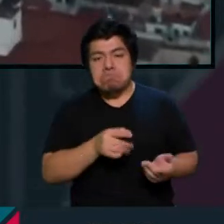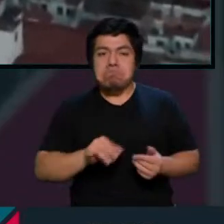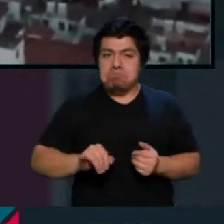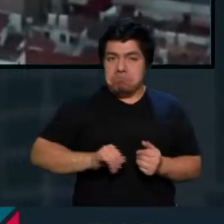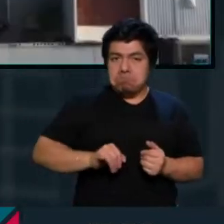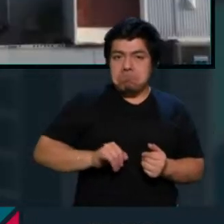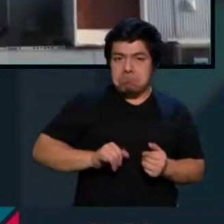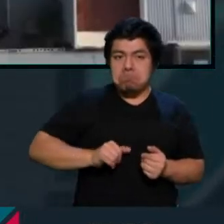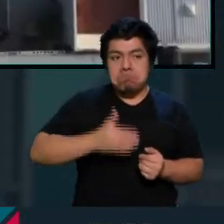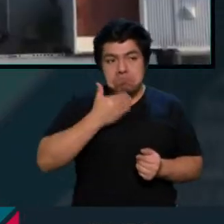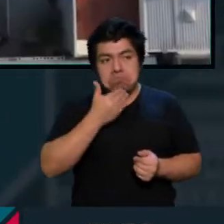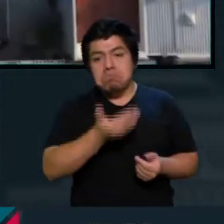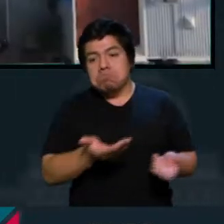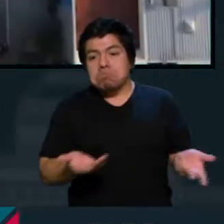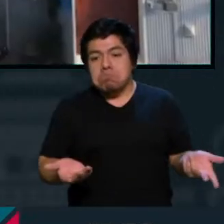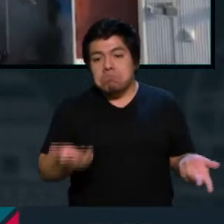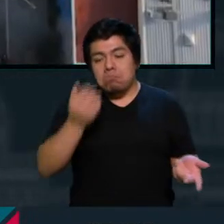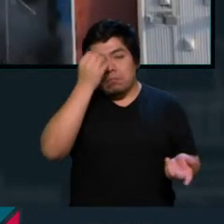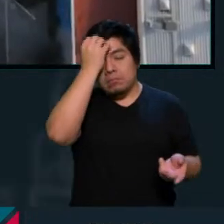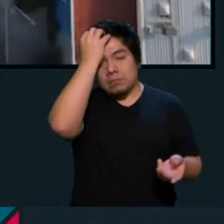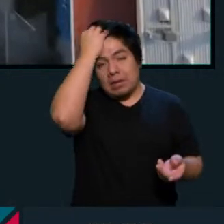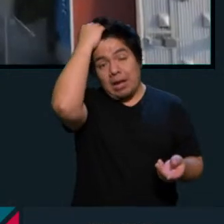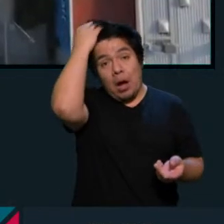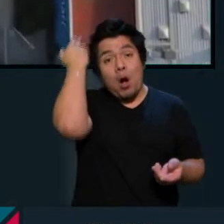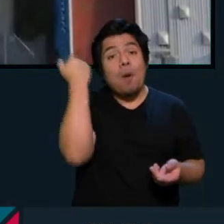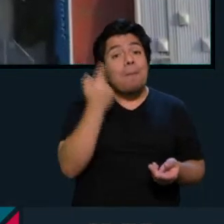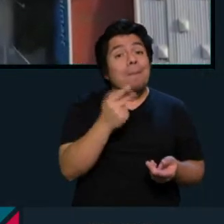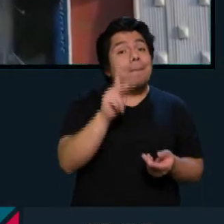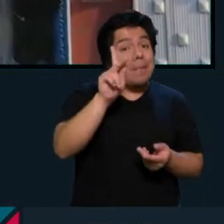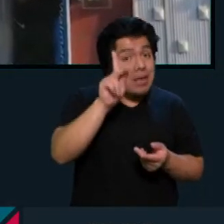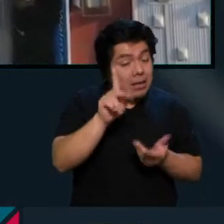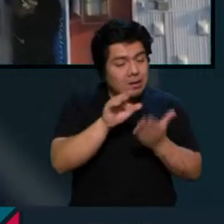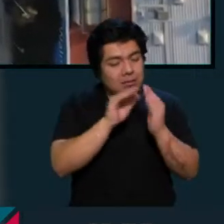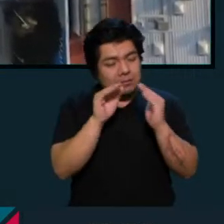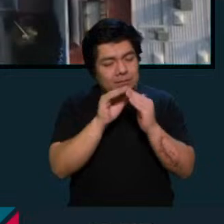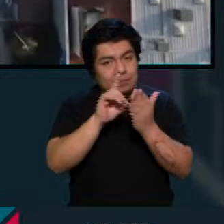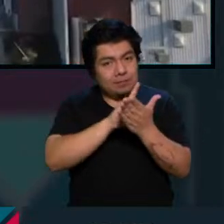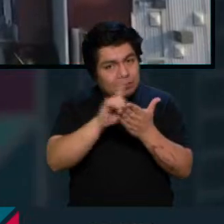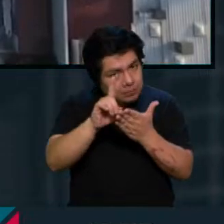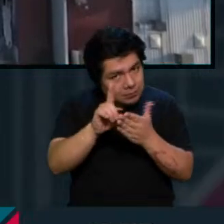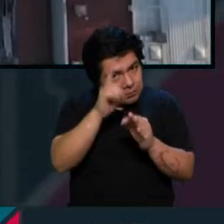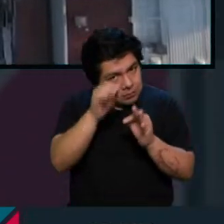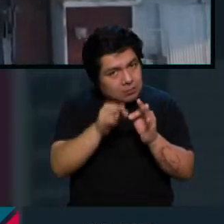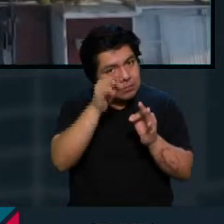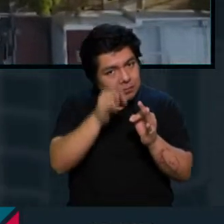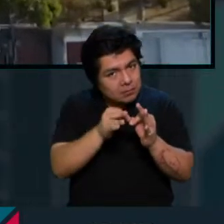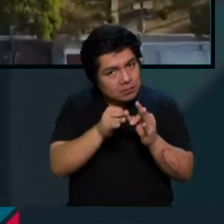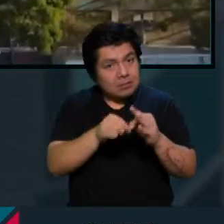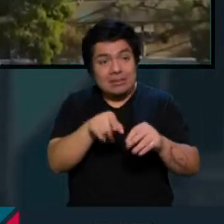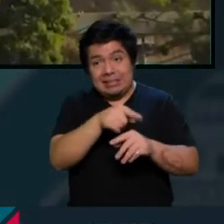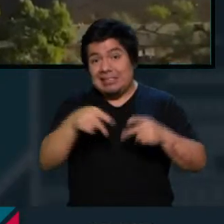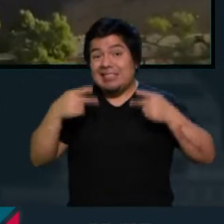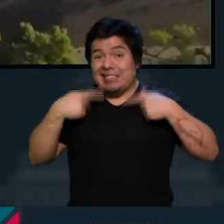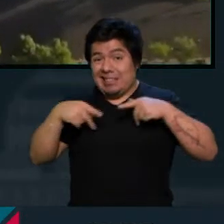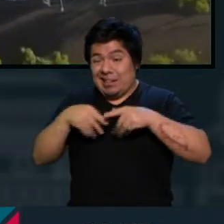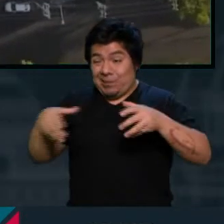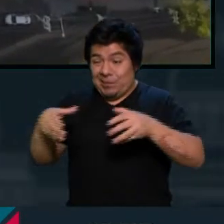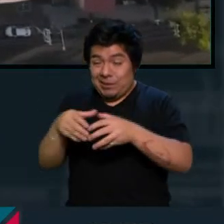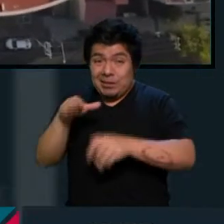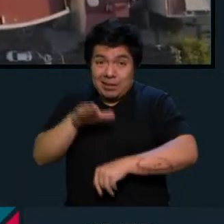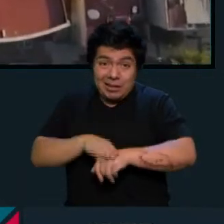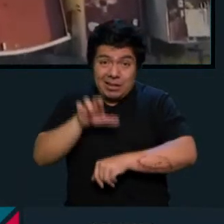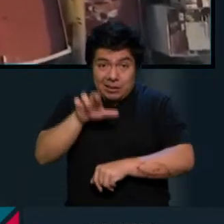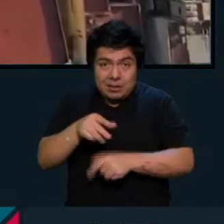interesante contar con este tipo de alternativas. Pero si hablamos de derecho a la vivienda adecuada, si hablamos de la mayoría de la población